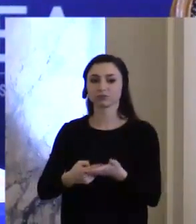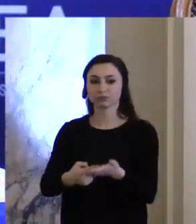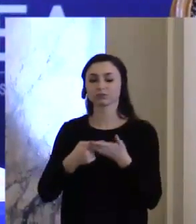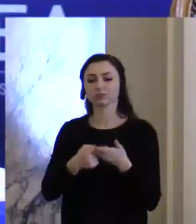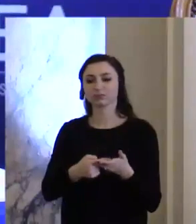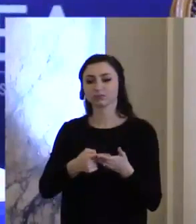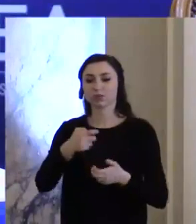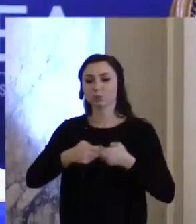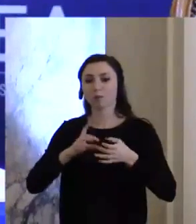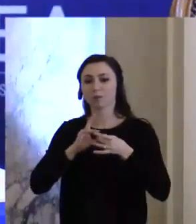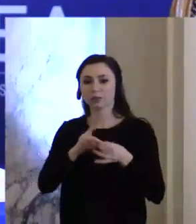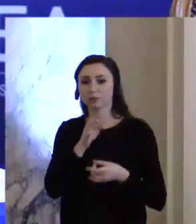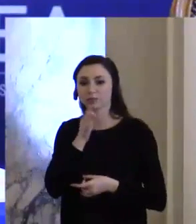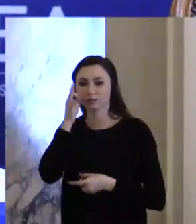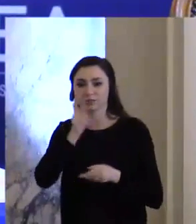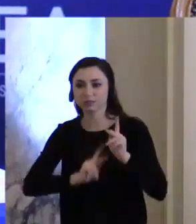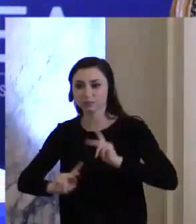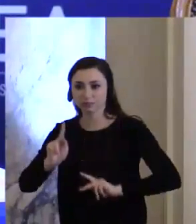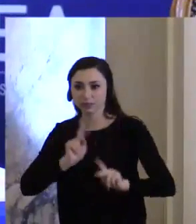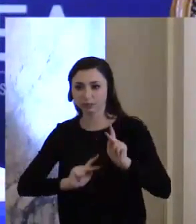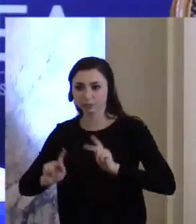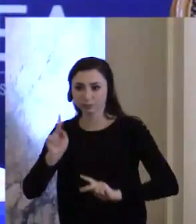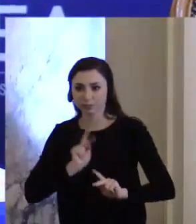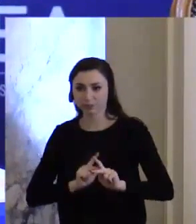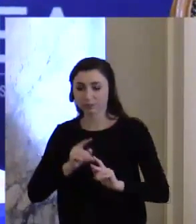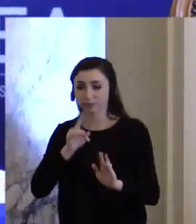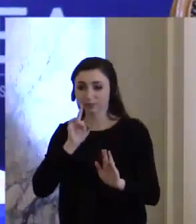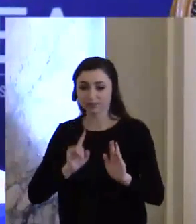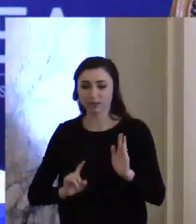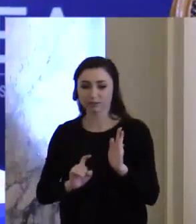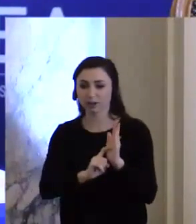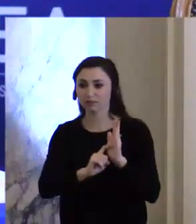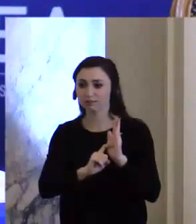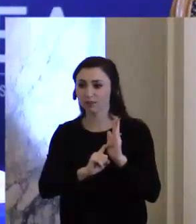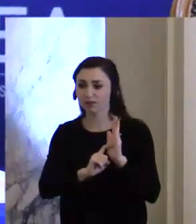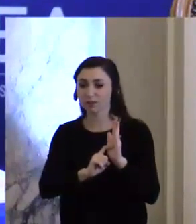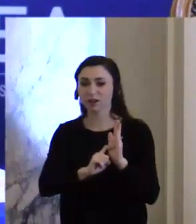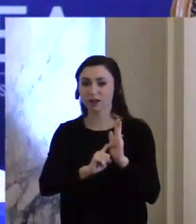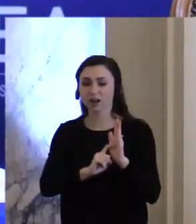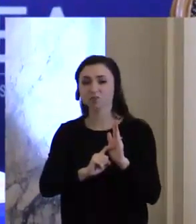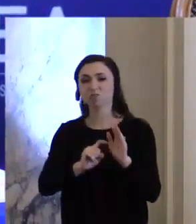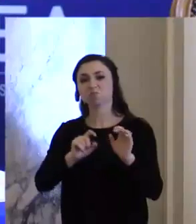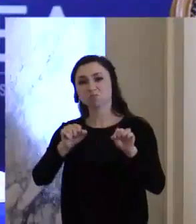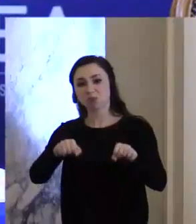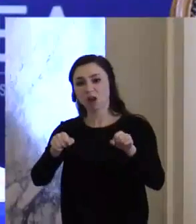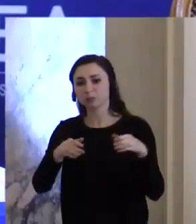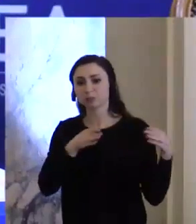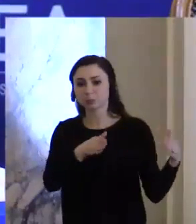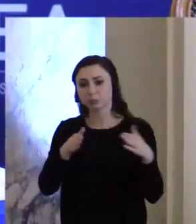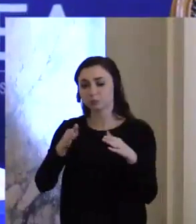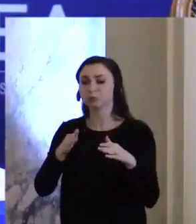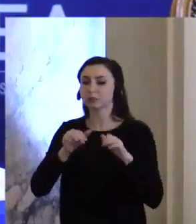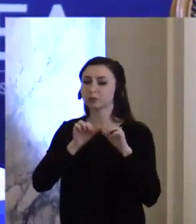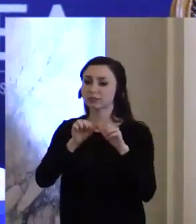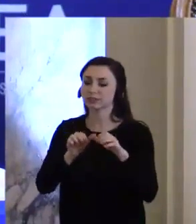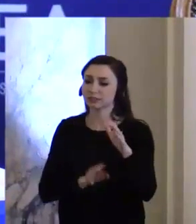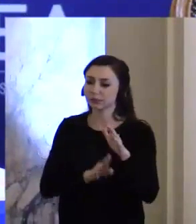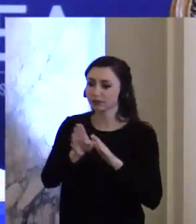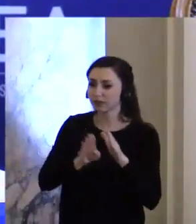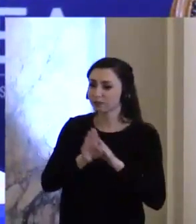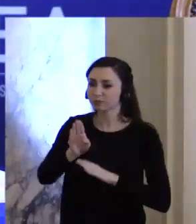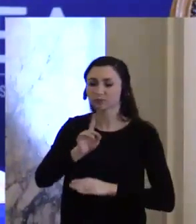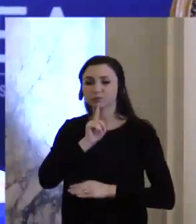indígenas y sirve para identificar formas prácticas de ir desarrollando estos importantes